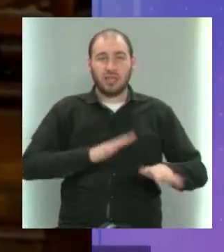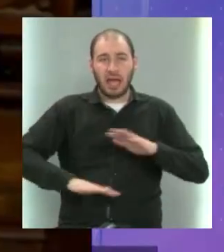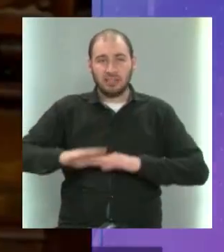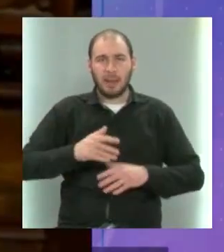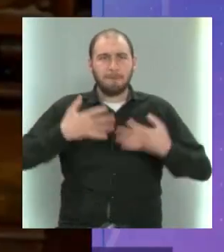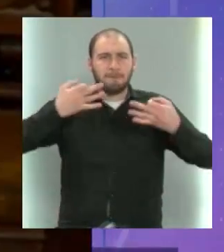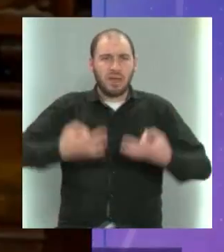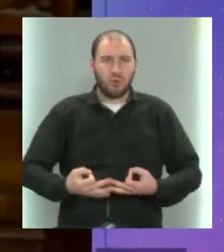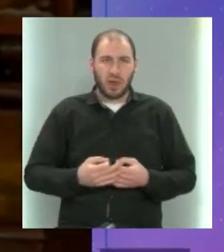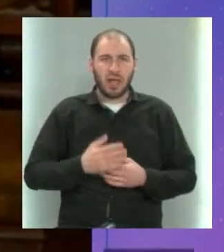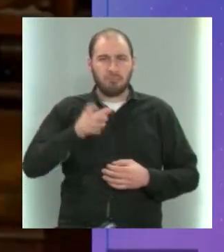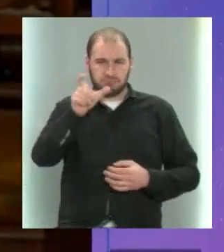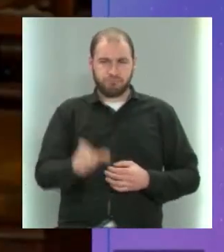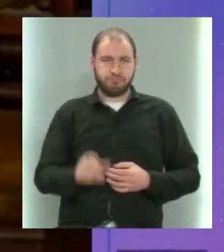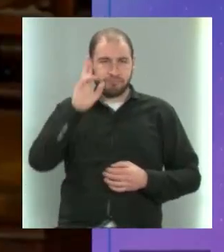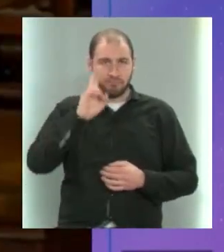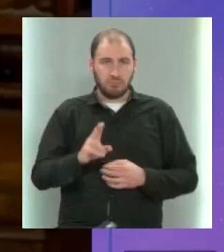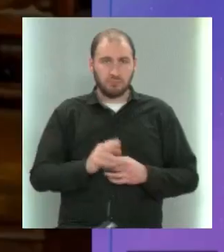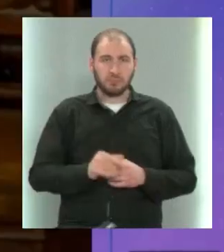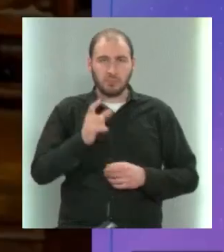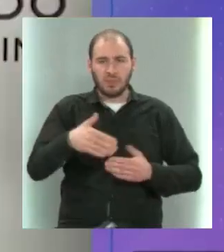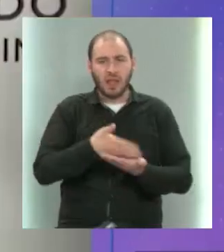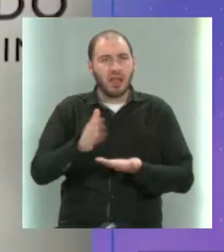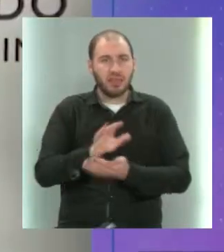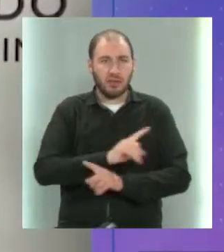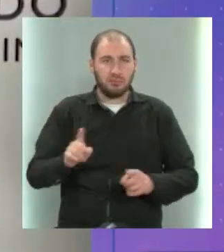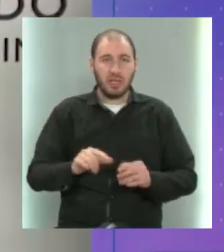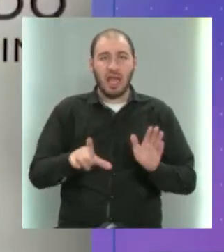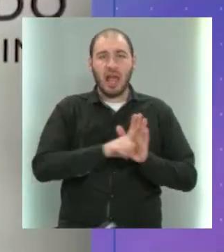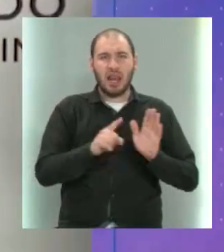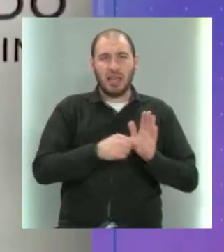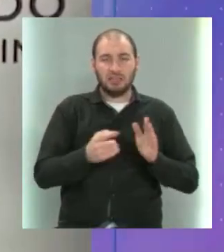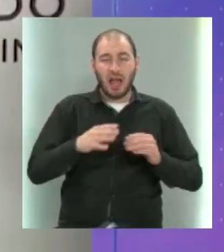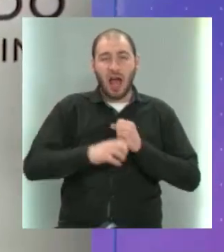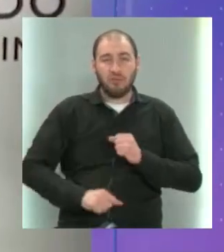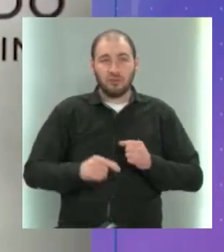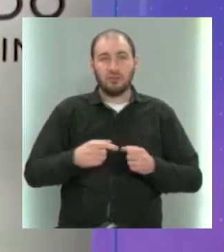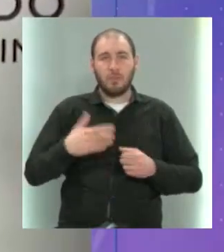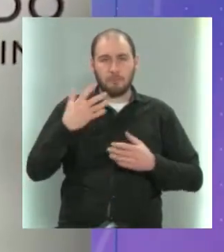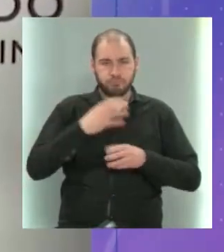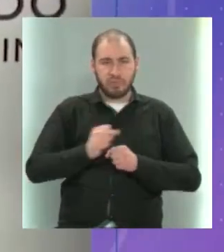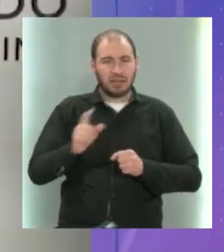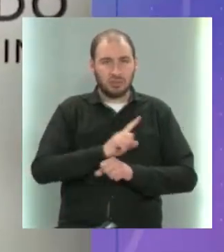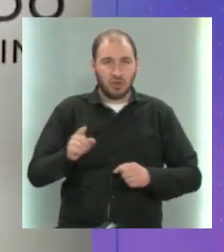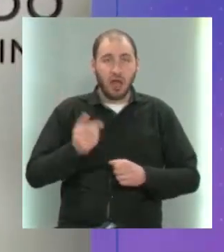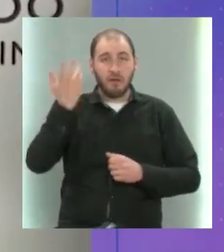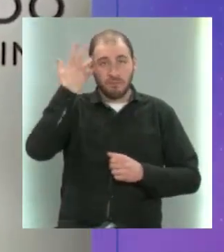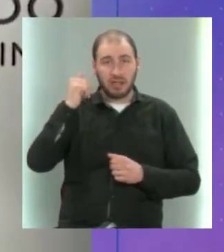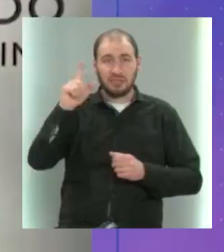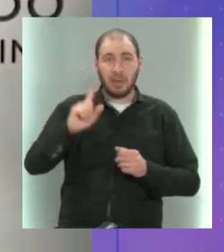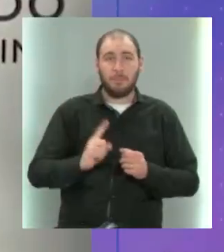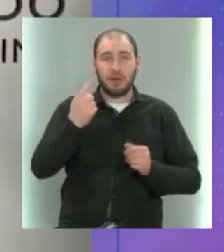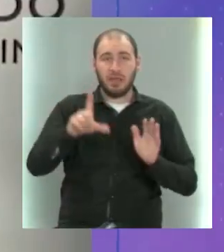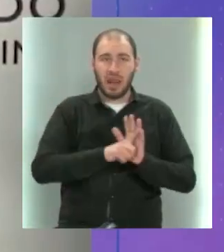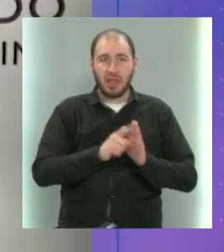forma madura y humana sin descartar a nadie. Esta ley no promueve el aborto ni la eugenesia. Cuando en Francia se dictó la primera